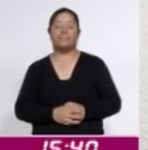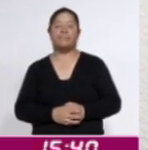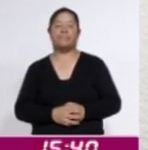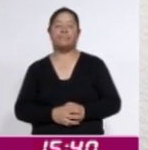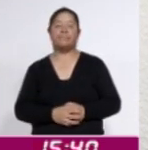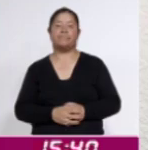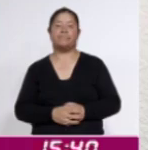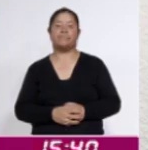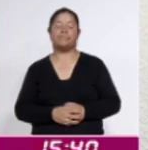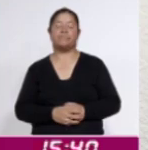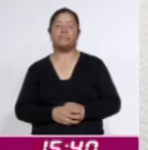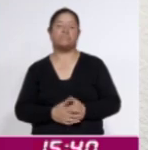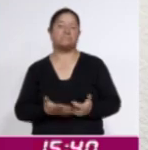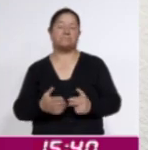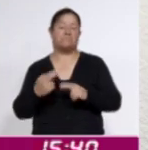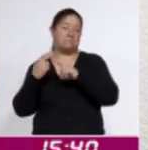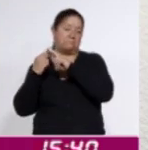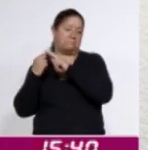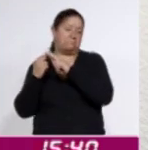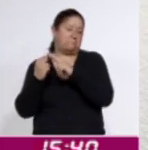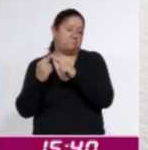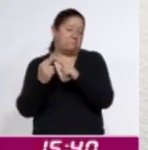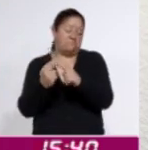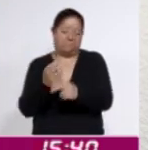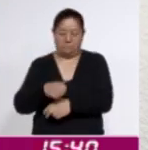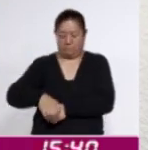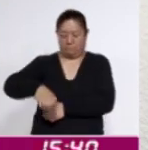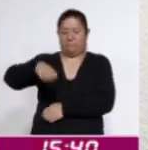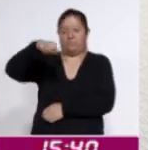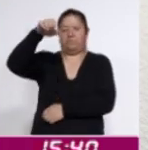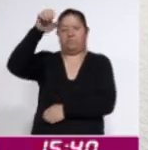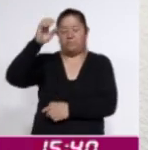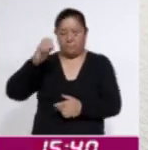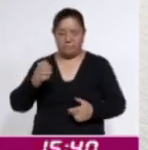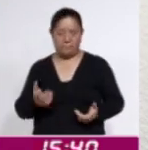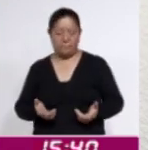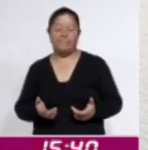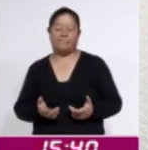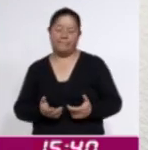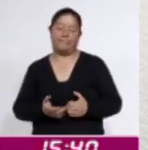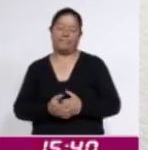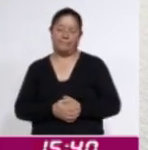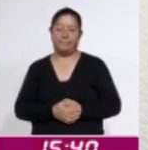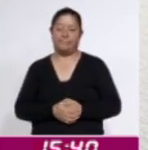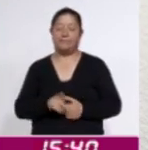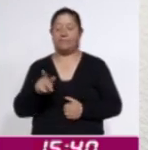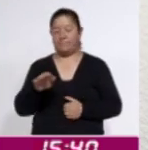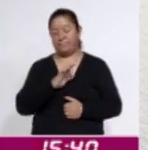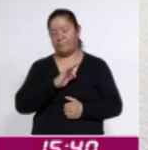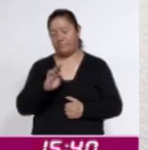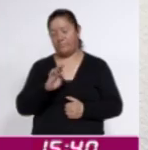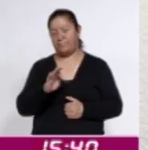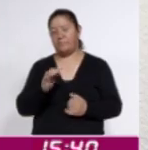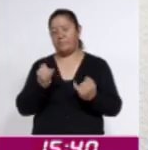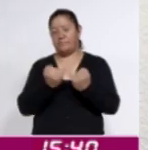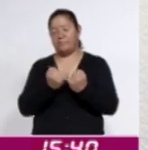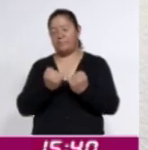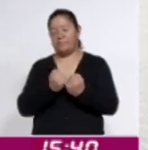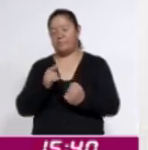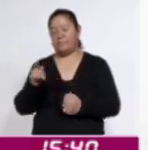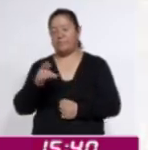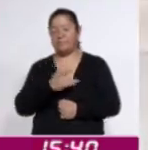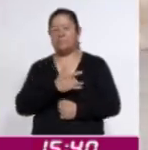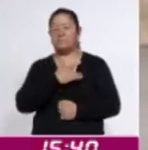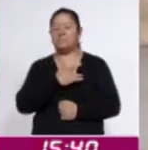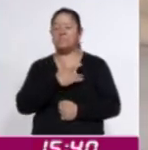el mismo desgaste de nuestros microorganismos o la exposición que ya tuvieron durante todos estos años pudieron haber contribuido a esa